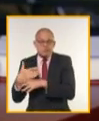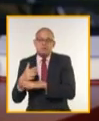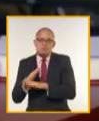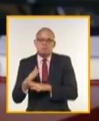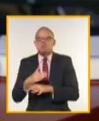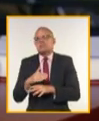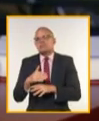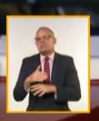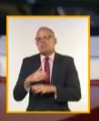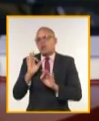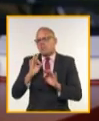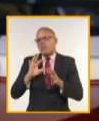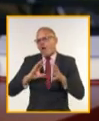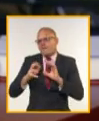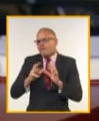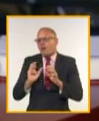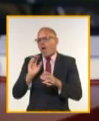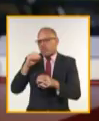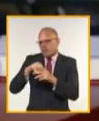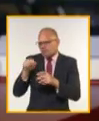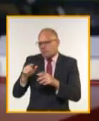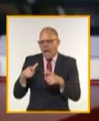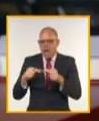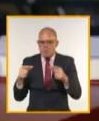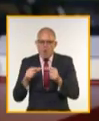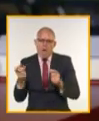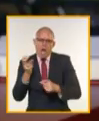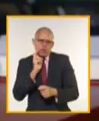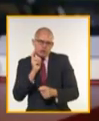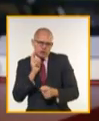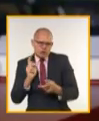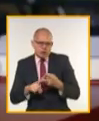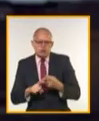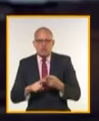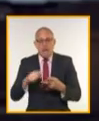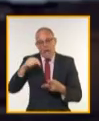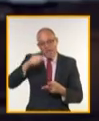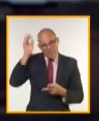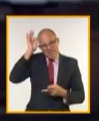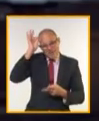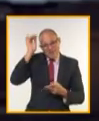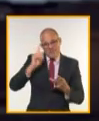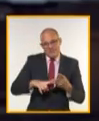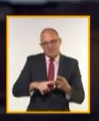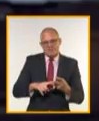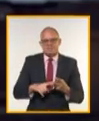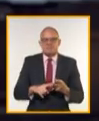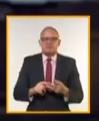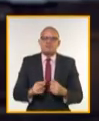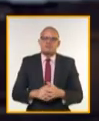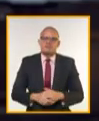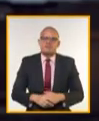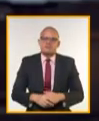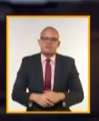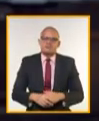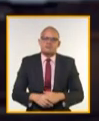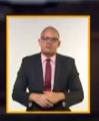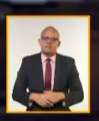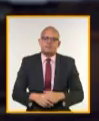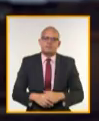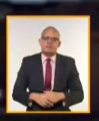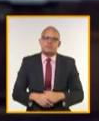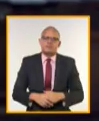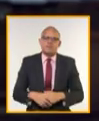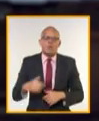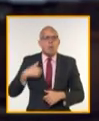mandarín, japonés, inglés, y aprendió en Cuba el español. Yo creo que estuvieron muy